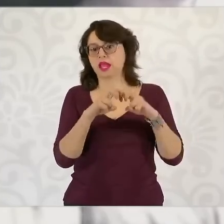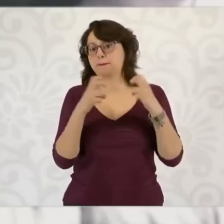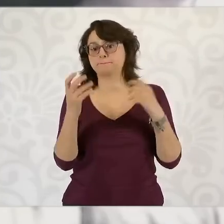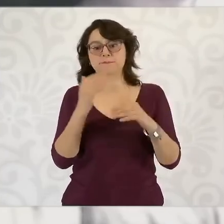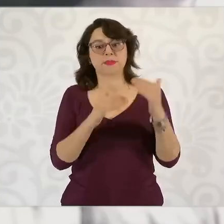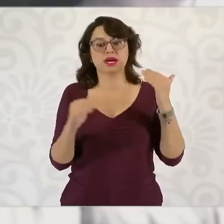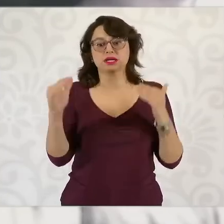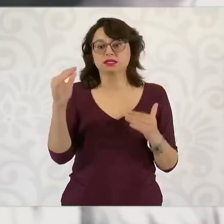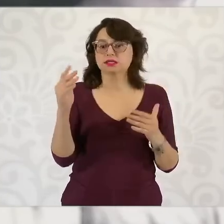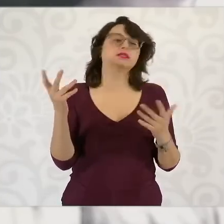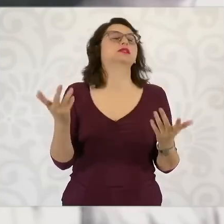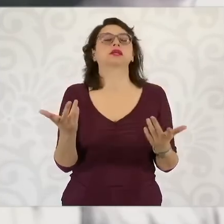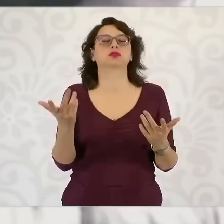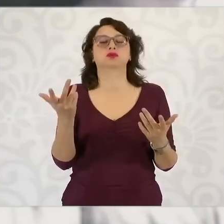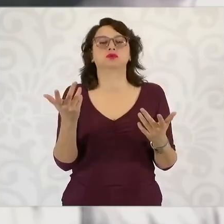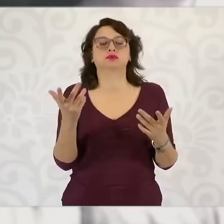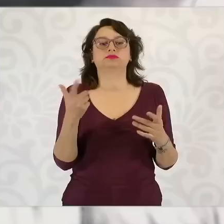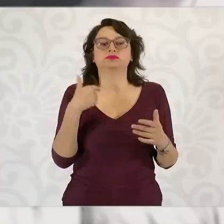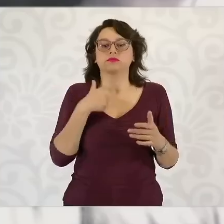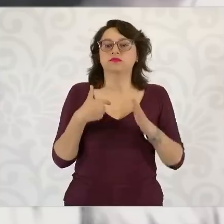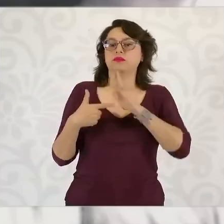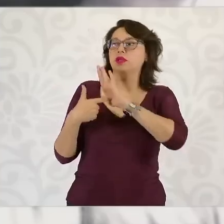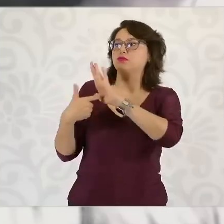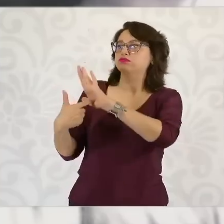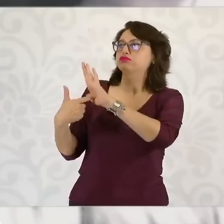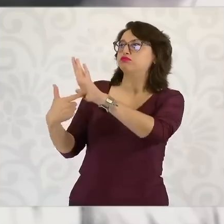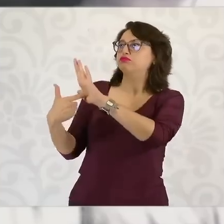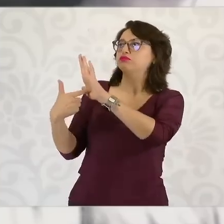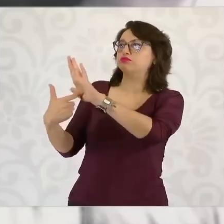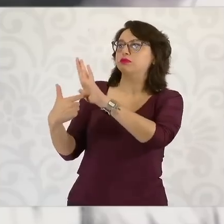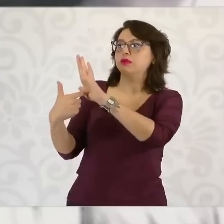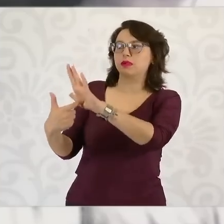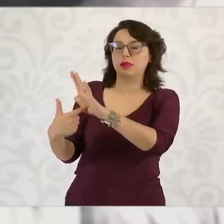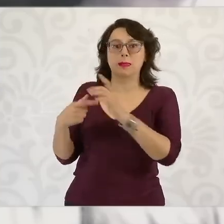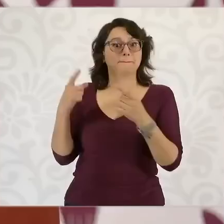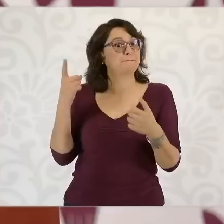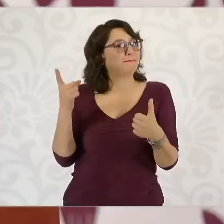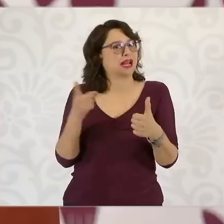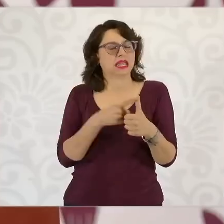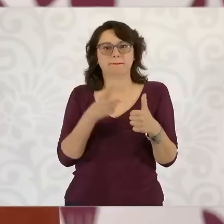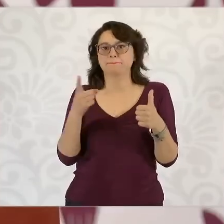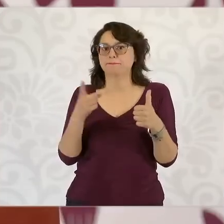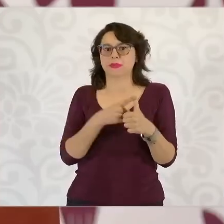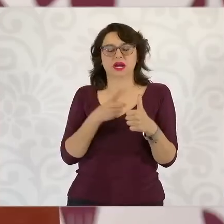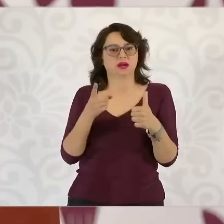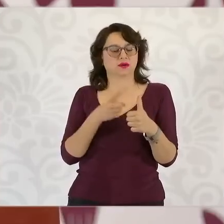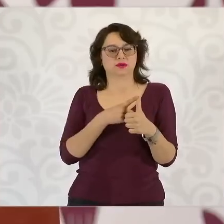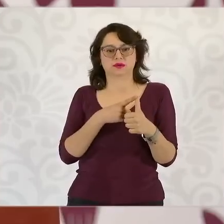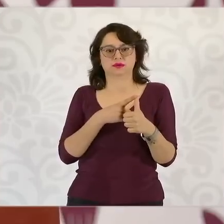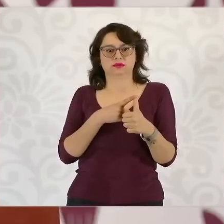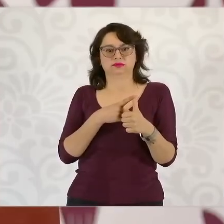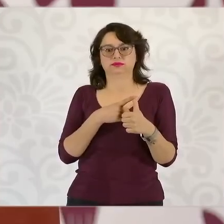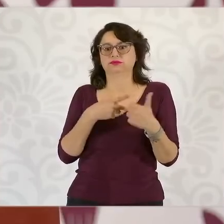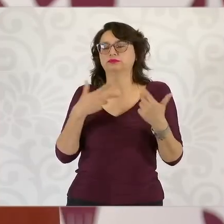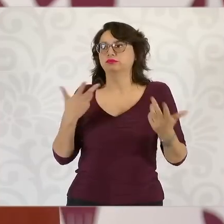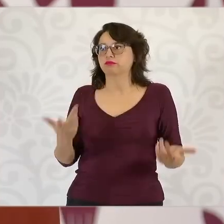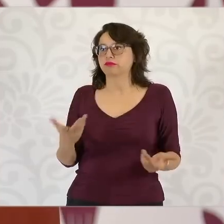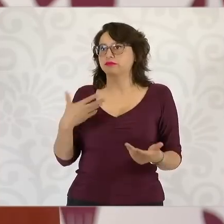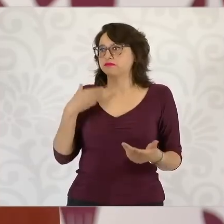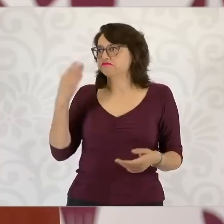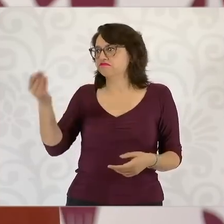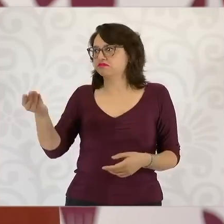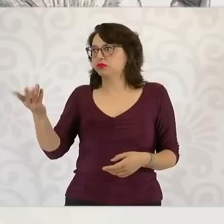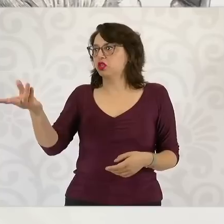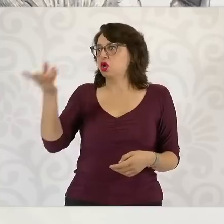de acudir ya como acusadores, que es independiente de que estemos en contra de una determinación de un juez